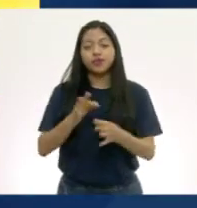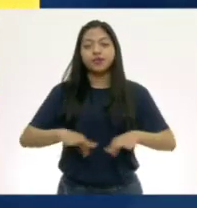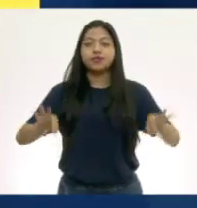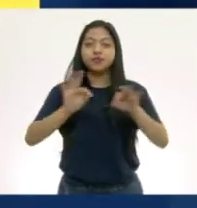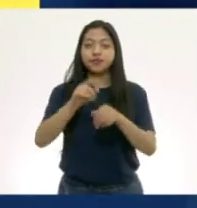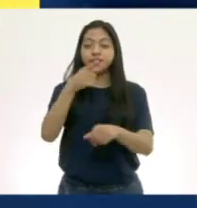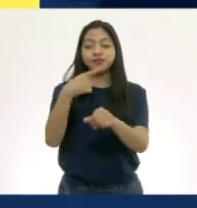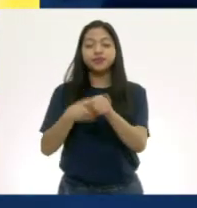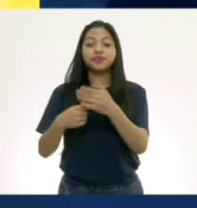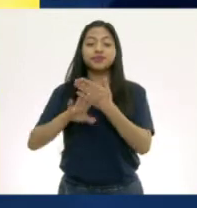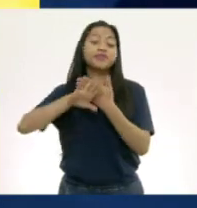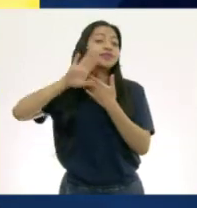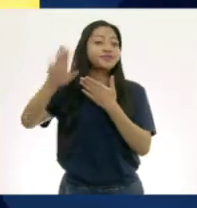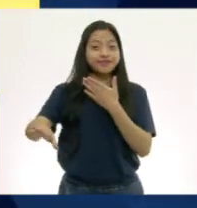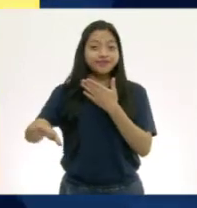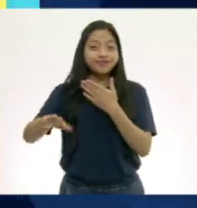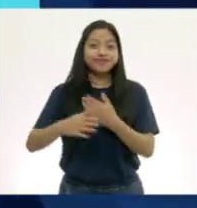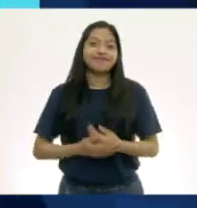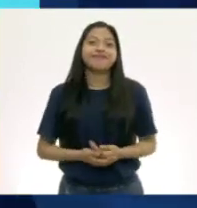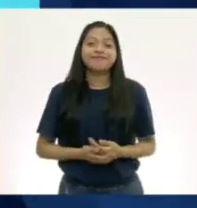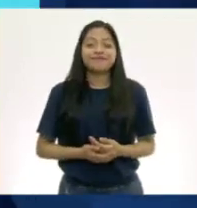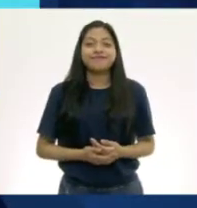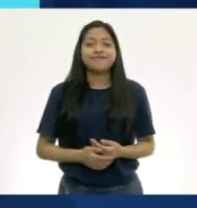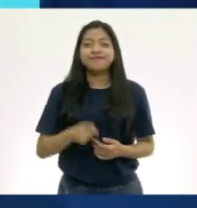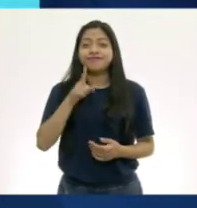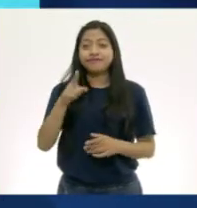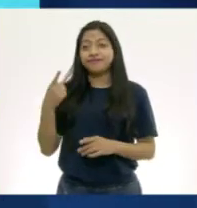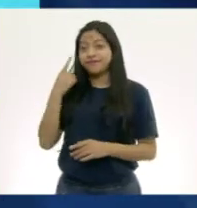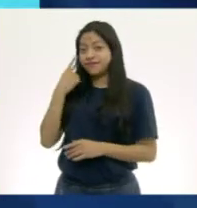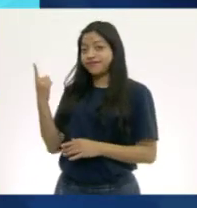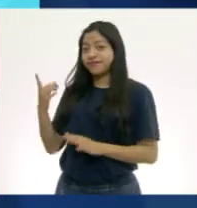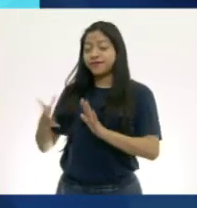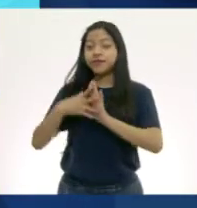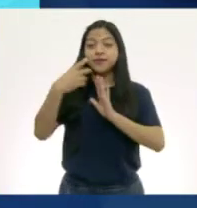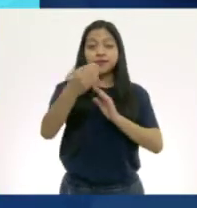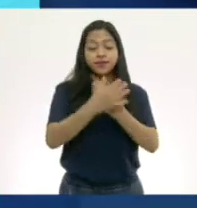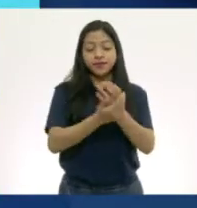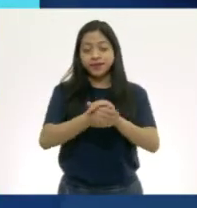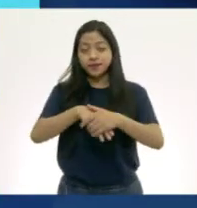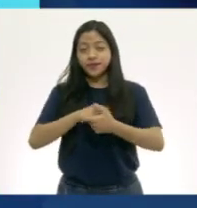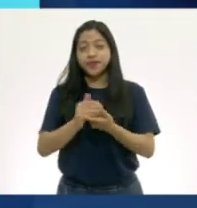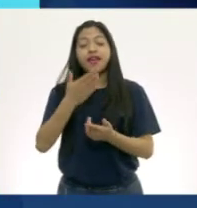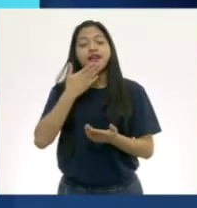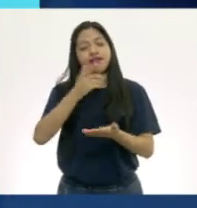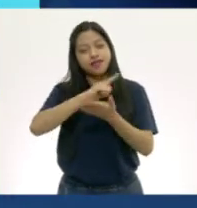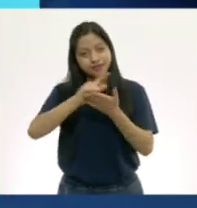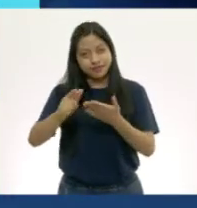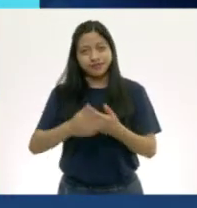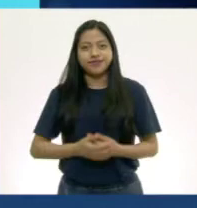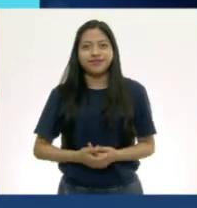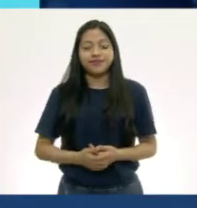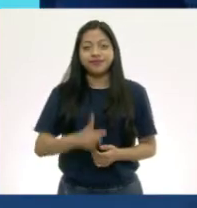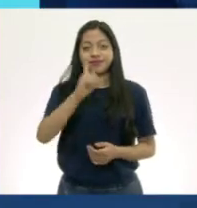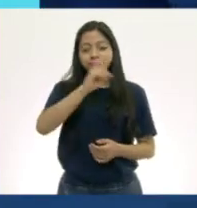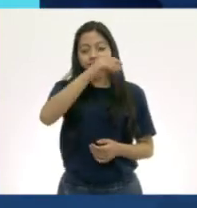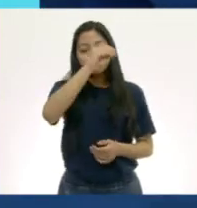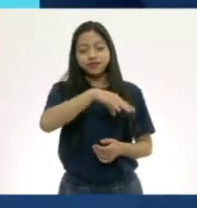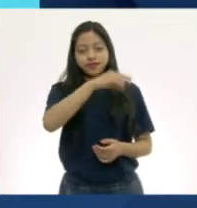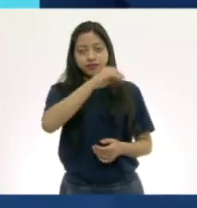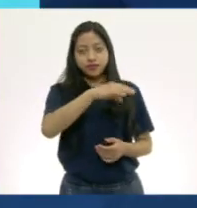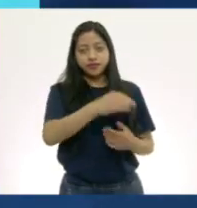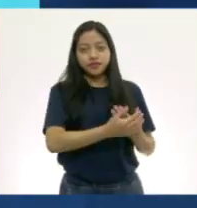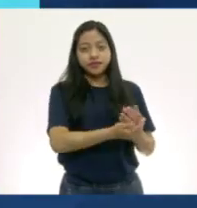importante para prevenir cualquier enfermedad. Sigue estos pasos para hacerlo correctamente. Moja tus